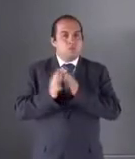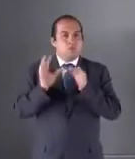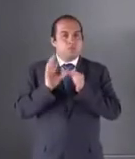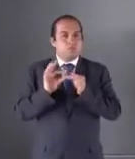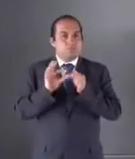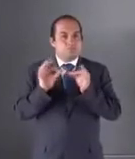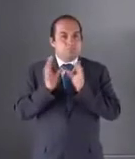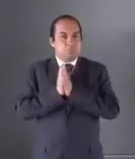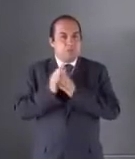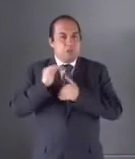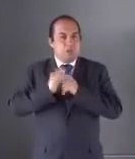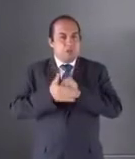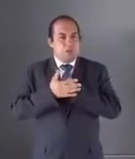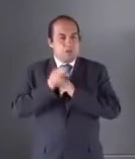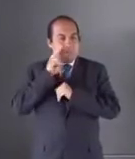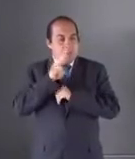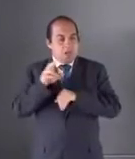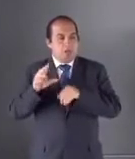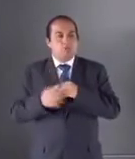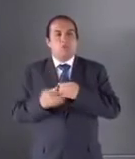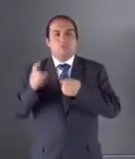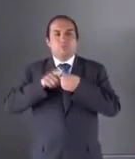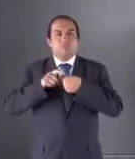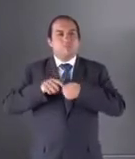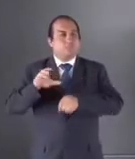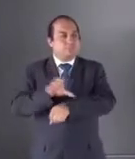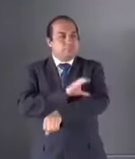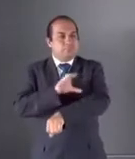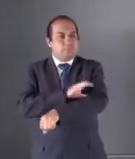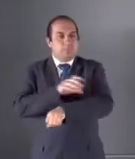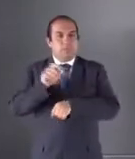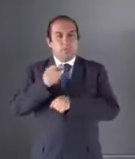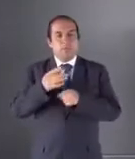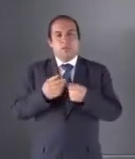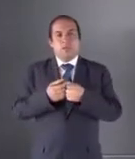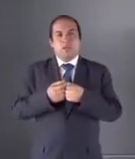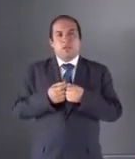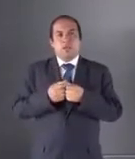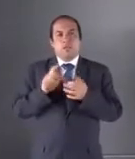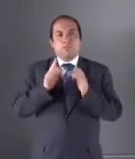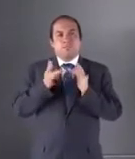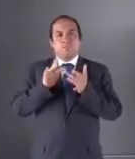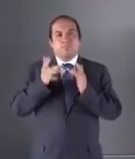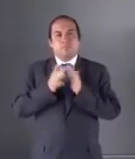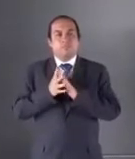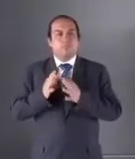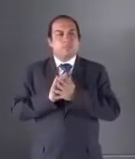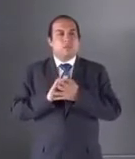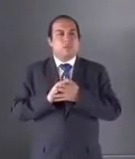instalaciones eléctricas y de redes de voz y datos.